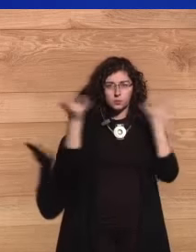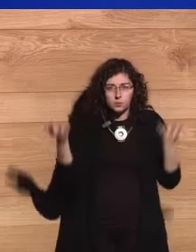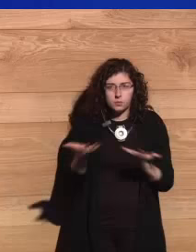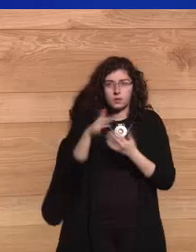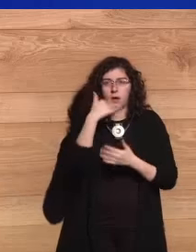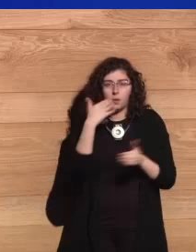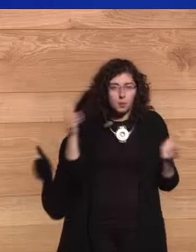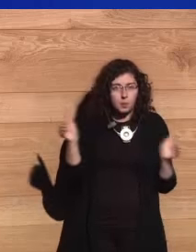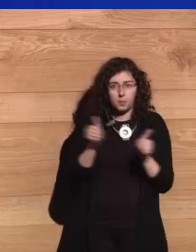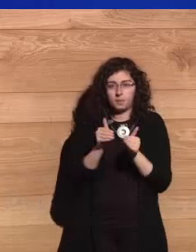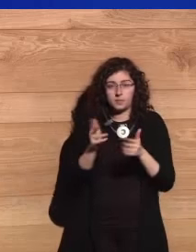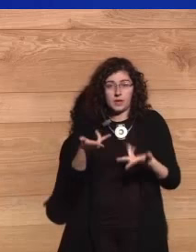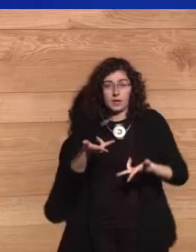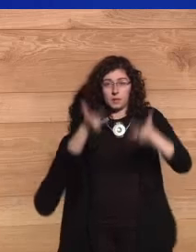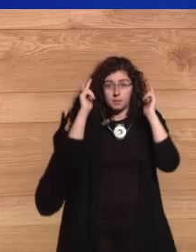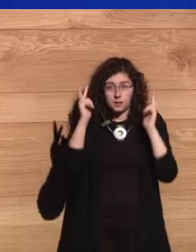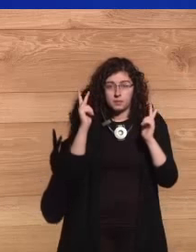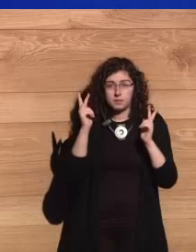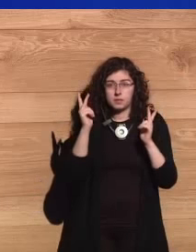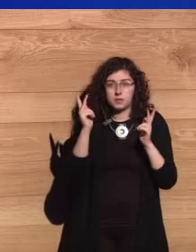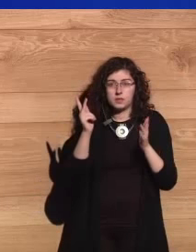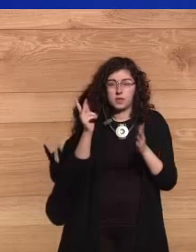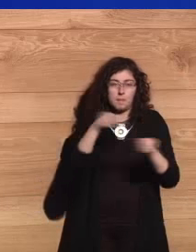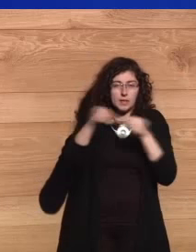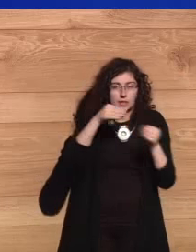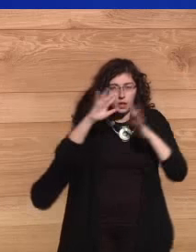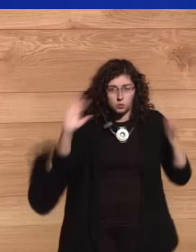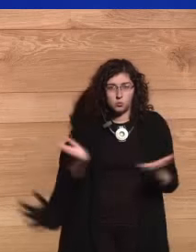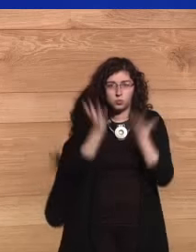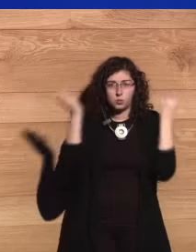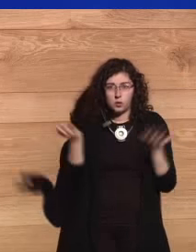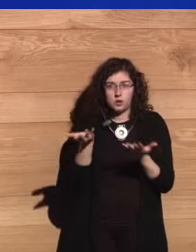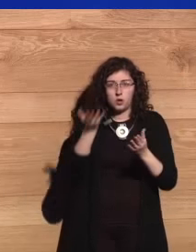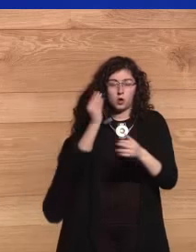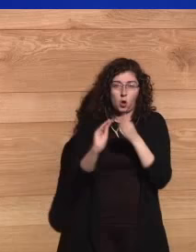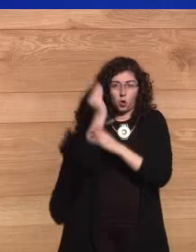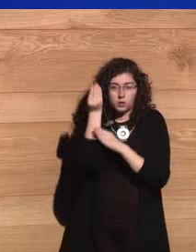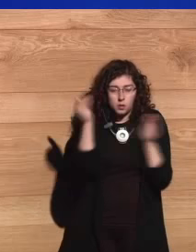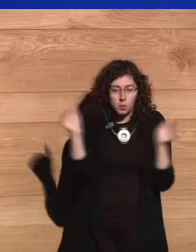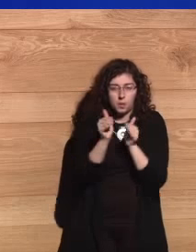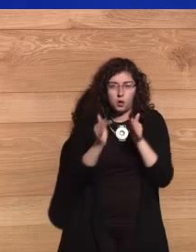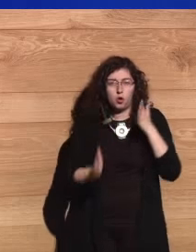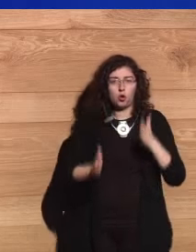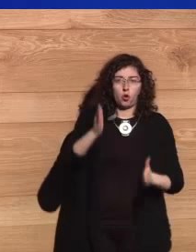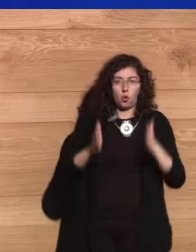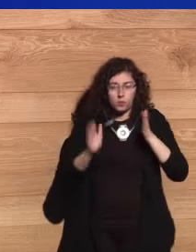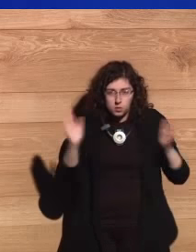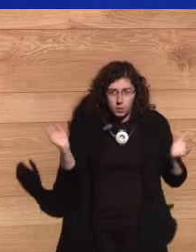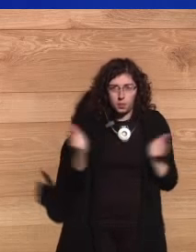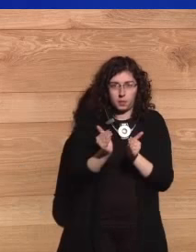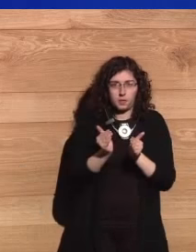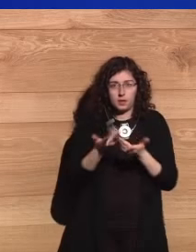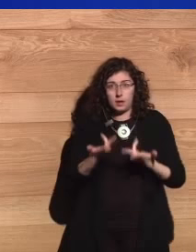infinitamente pequeño permite materiales hiperligeros, los nanoobjetos, los nanorobots, que